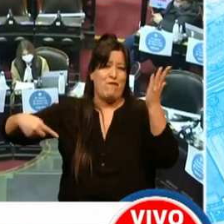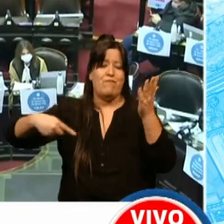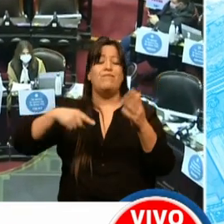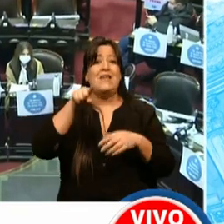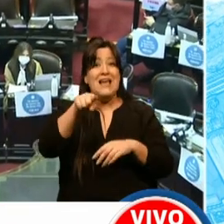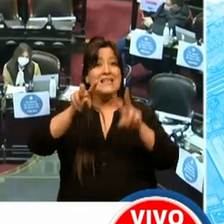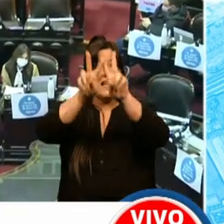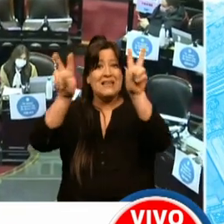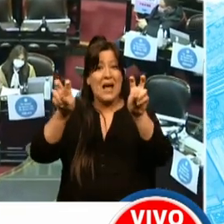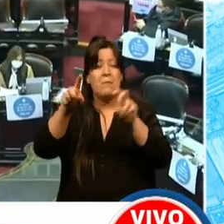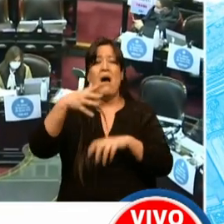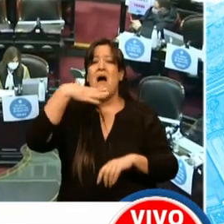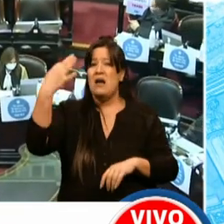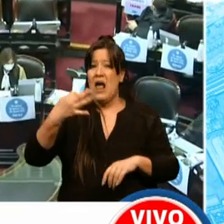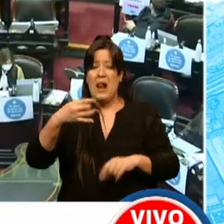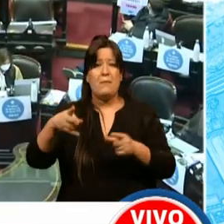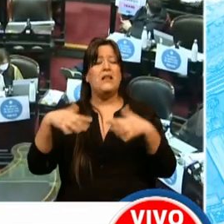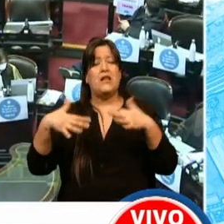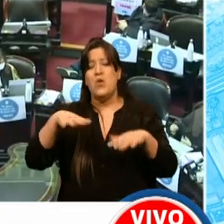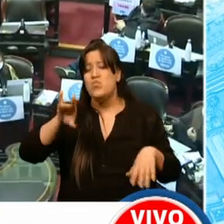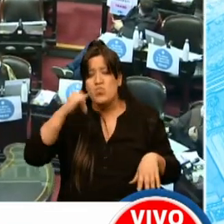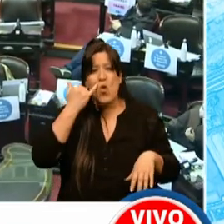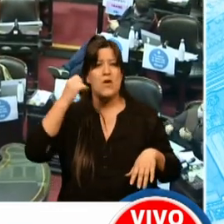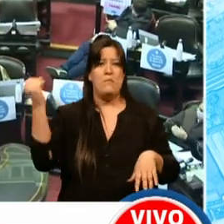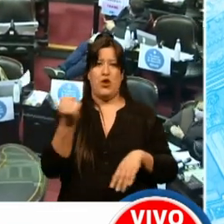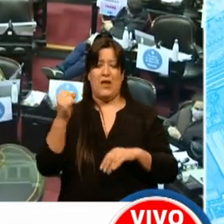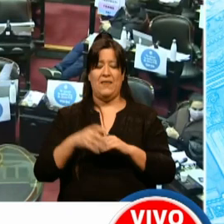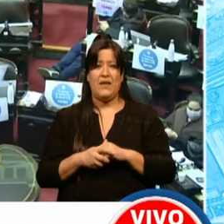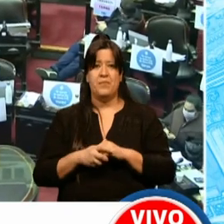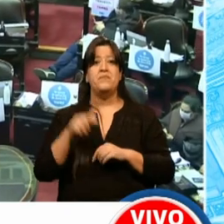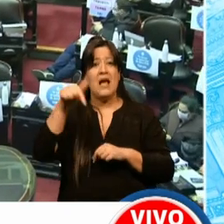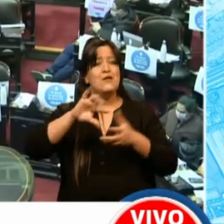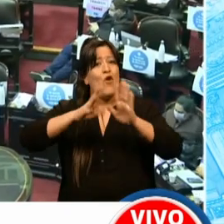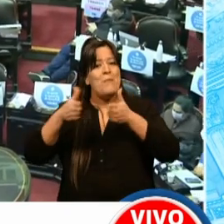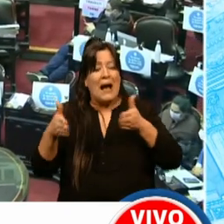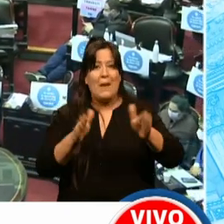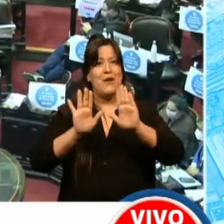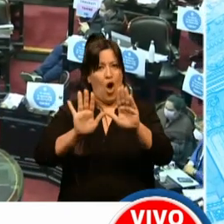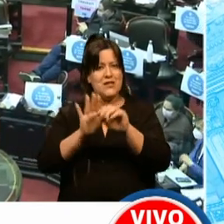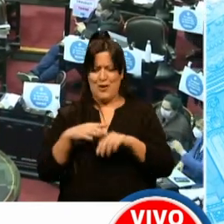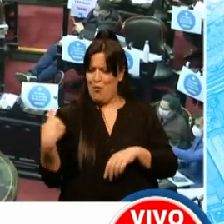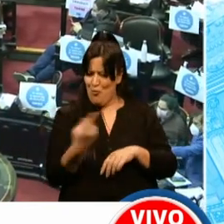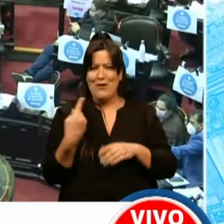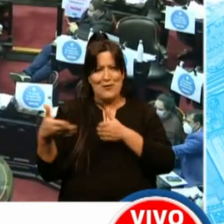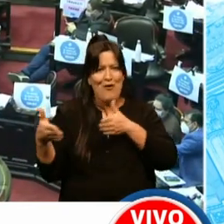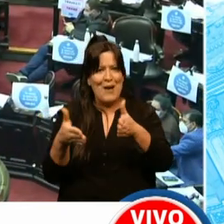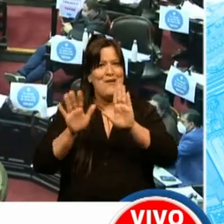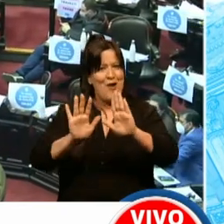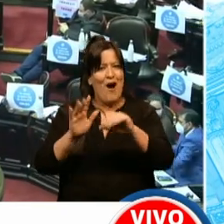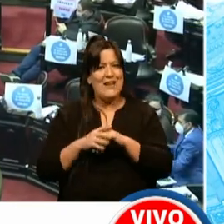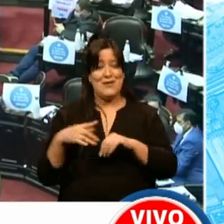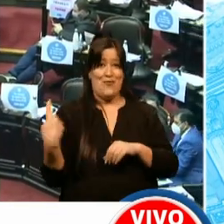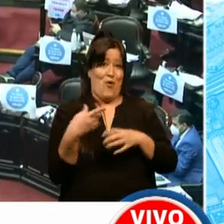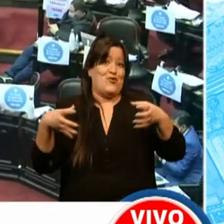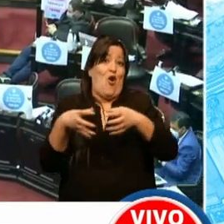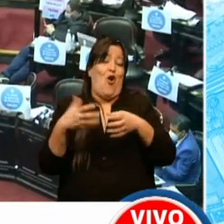es muy muy importante este es el camino es nuestro camino es el camino de nuestro